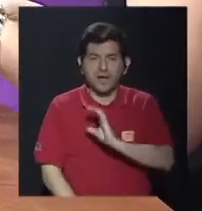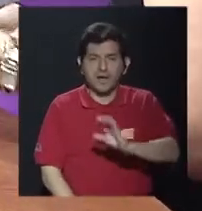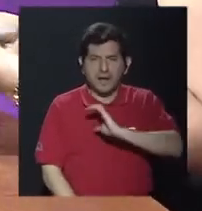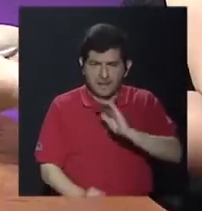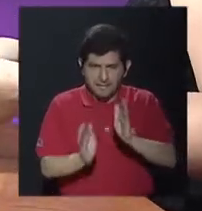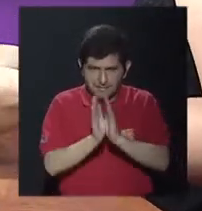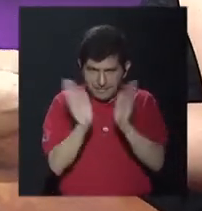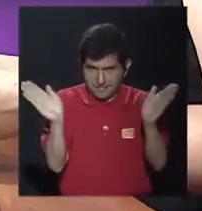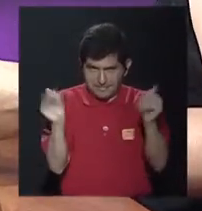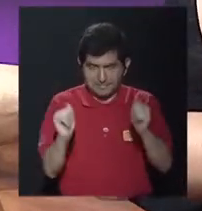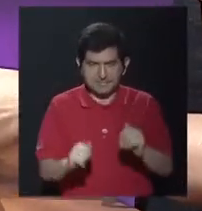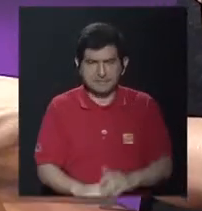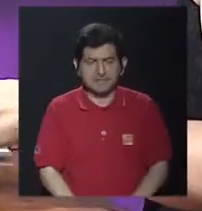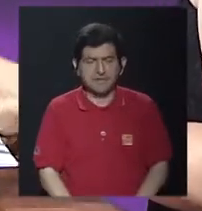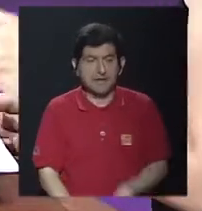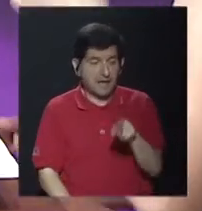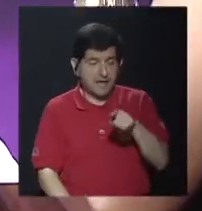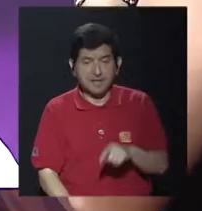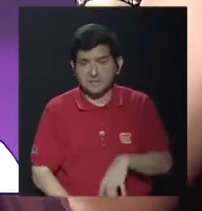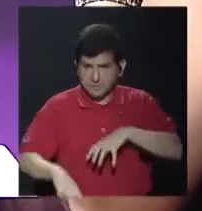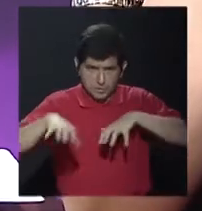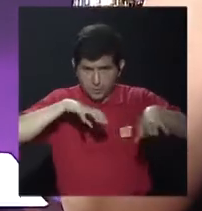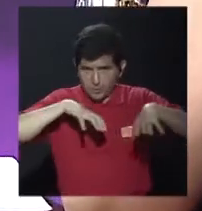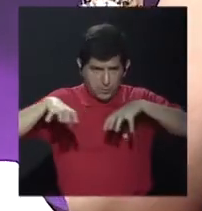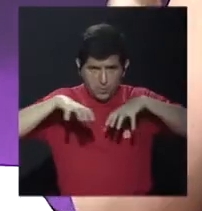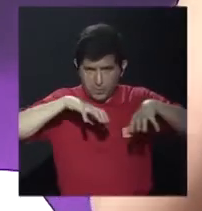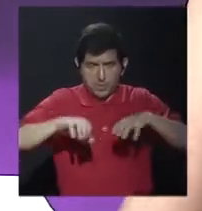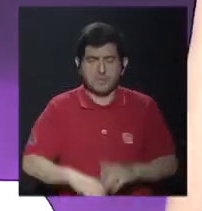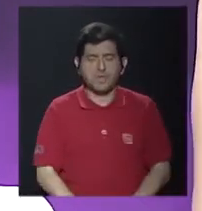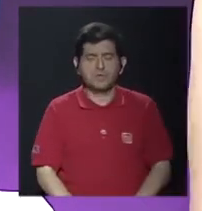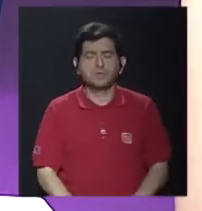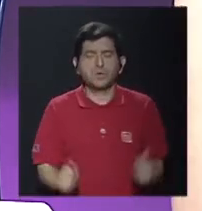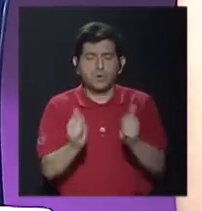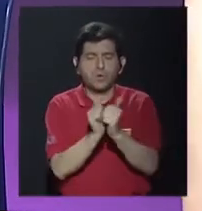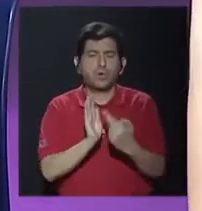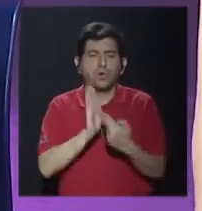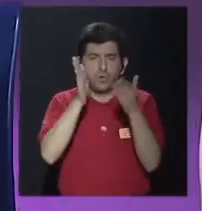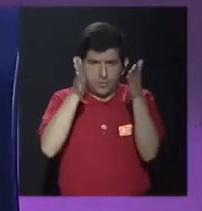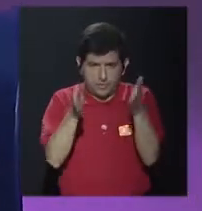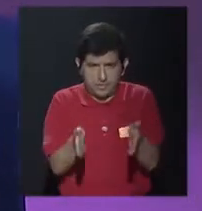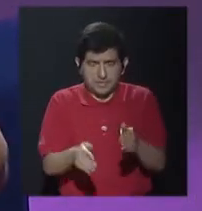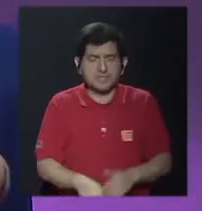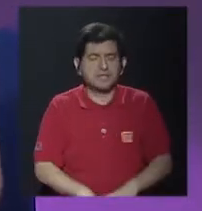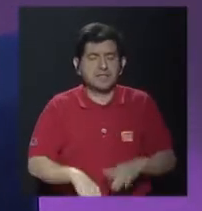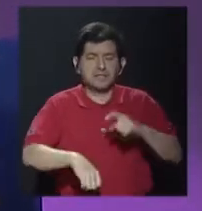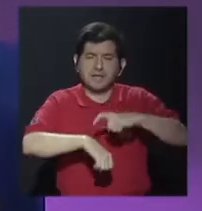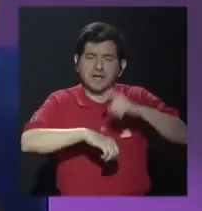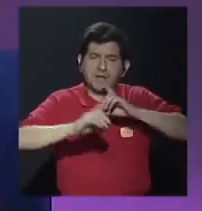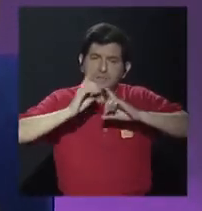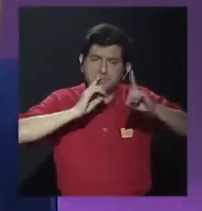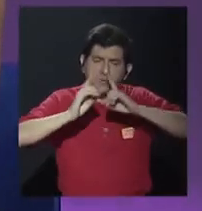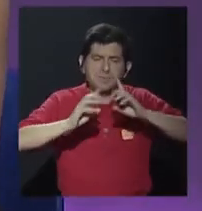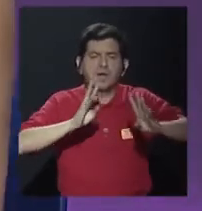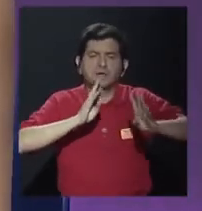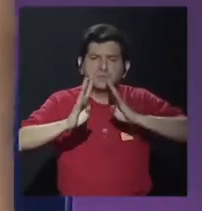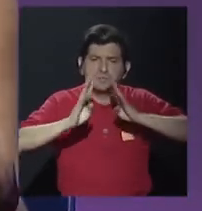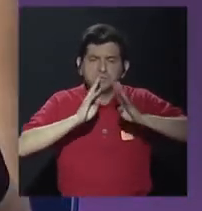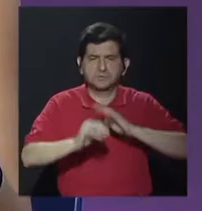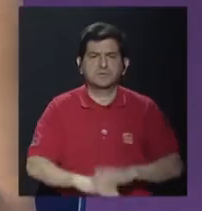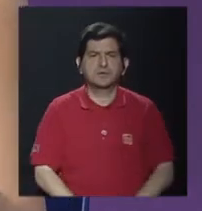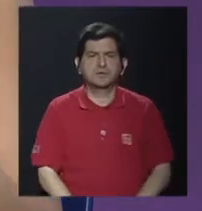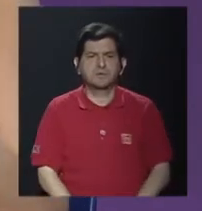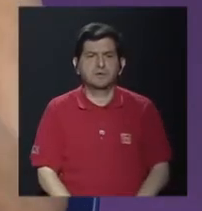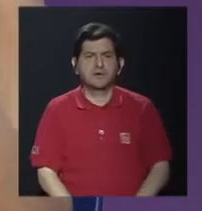es que efectivamente estos movimientos en sus representaciones ahí cuando estaban dialogando, estaban conversando,